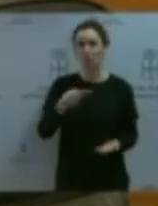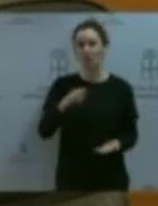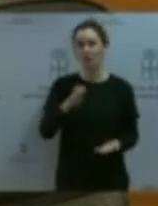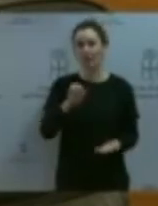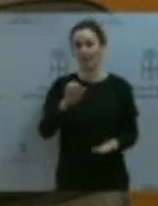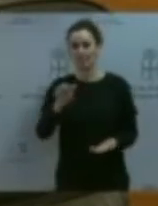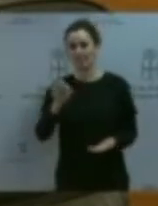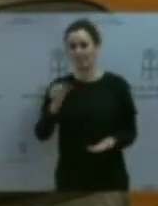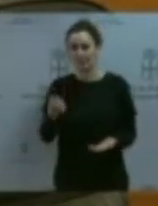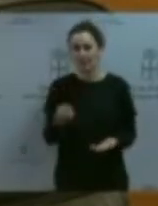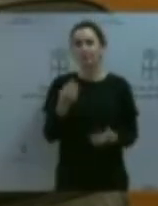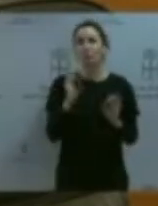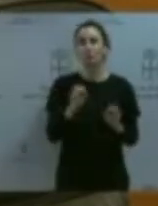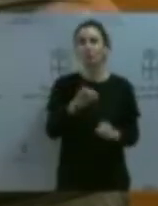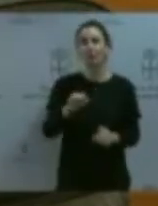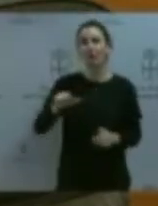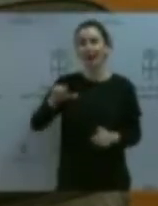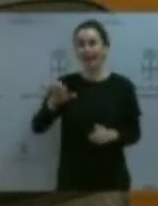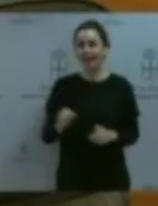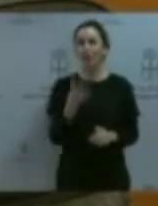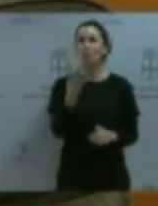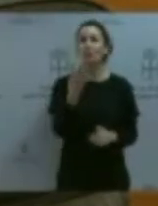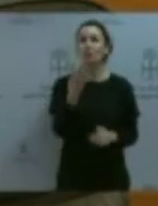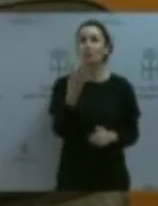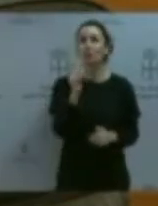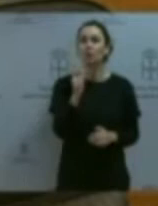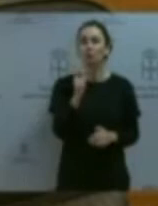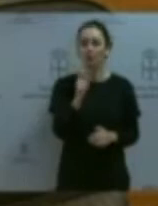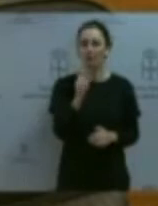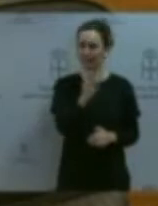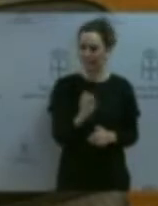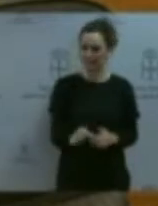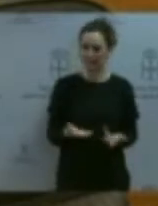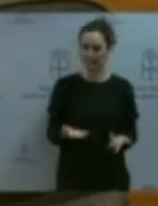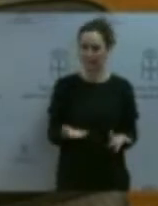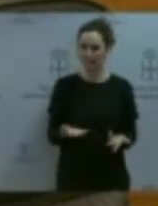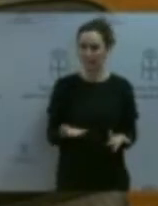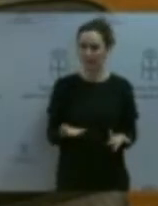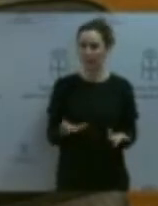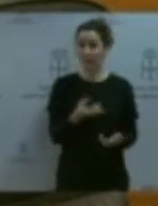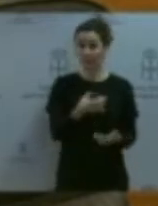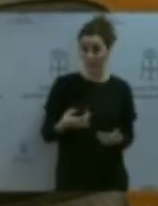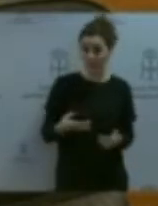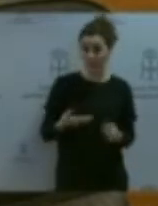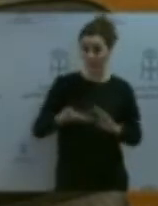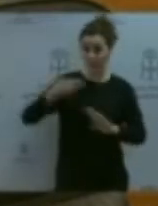solamente de intereses, ¿no? Tenemos parte del endeudamiento que proviene de deudas de